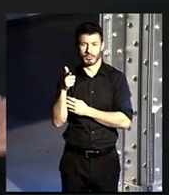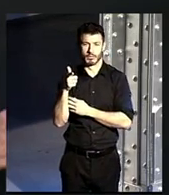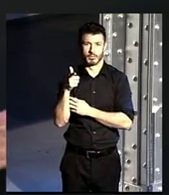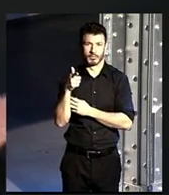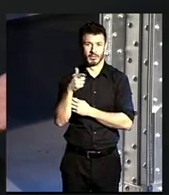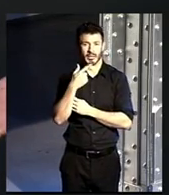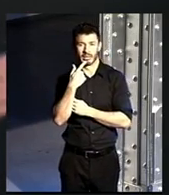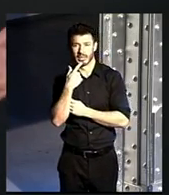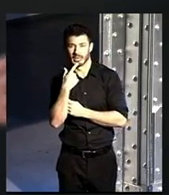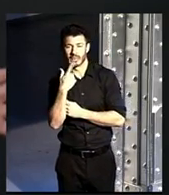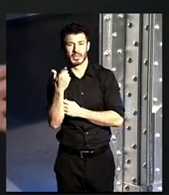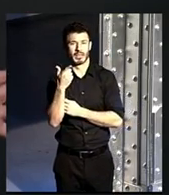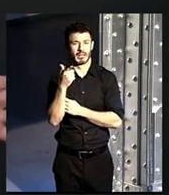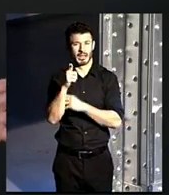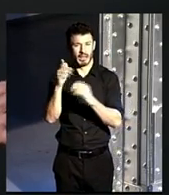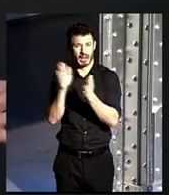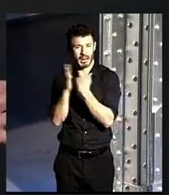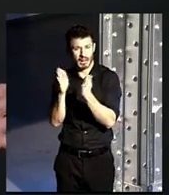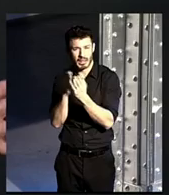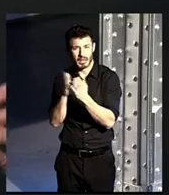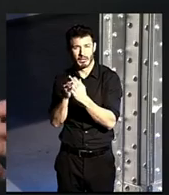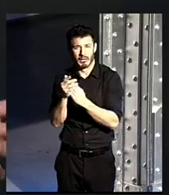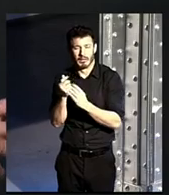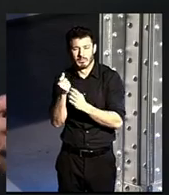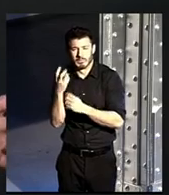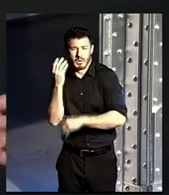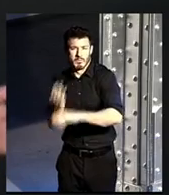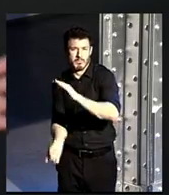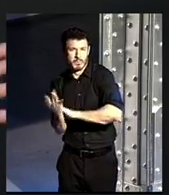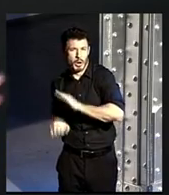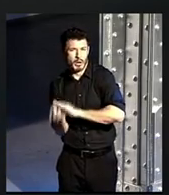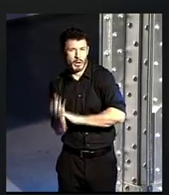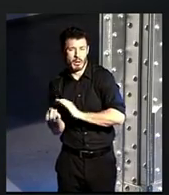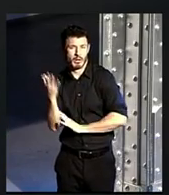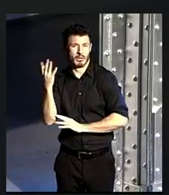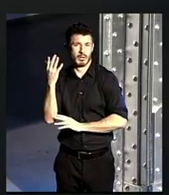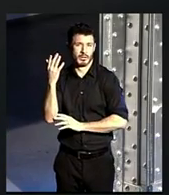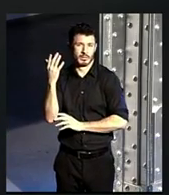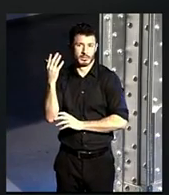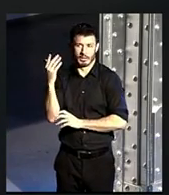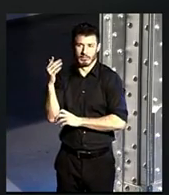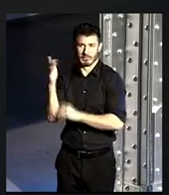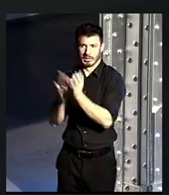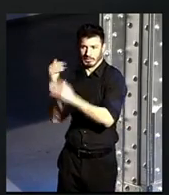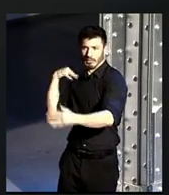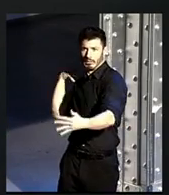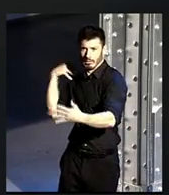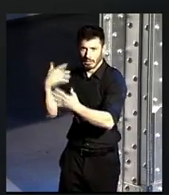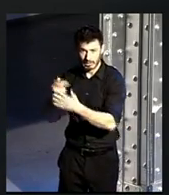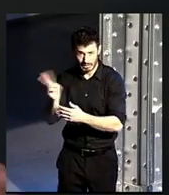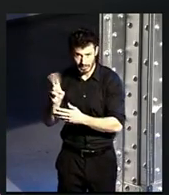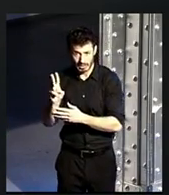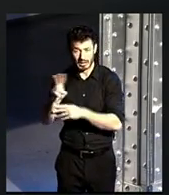de Samosata, 180 después de Cristo, hasta Verne, que han hablado del viaje a la